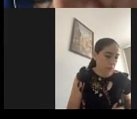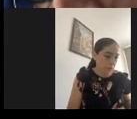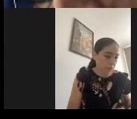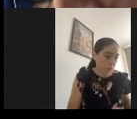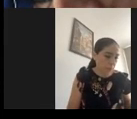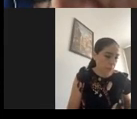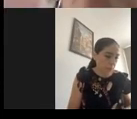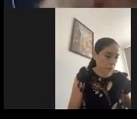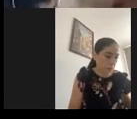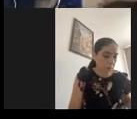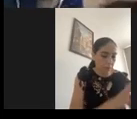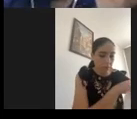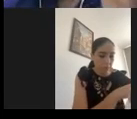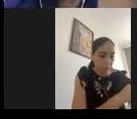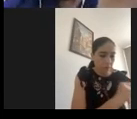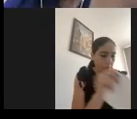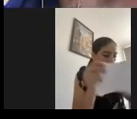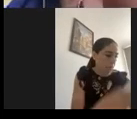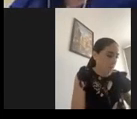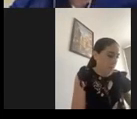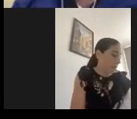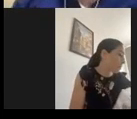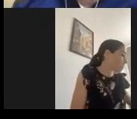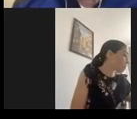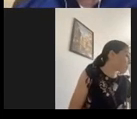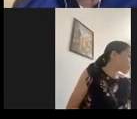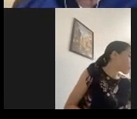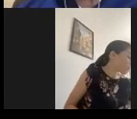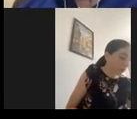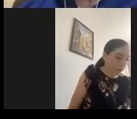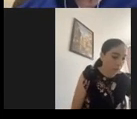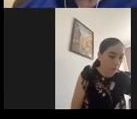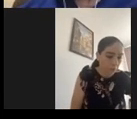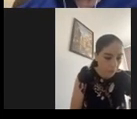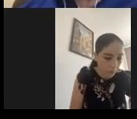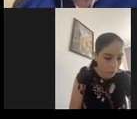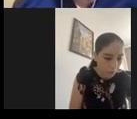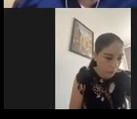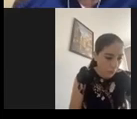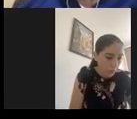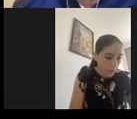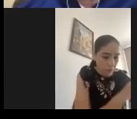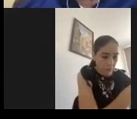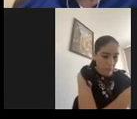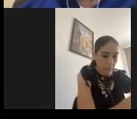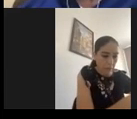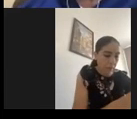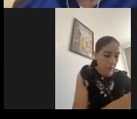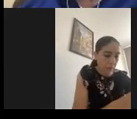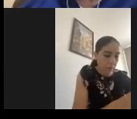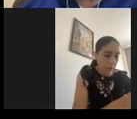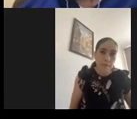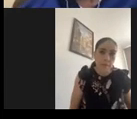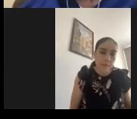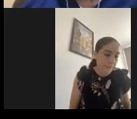se realice bajo esta sintonía. Entonces, a partir de ahí, estos elementos y estas pequeñas acciones nos siguen ayudando